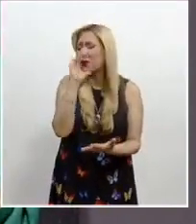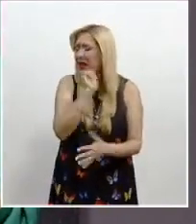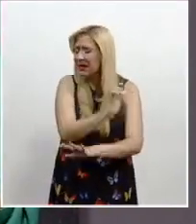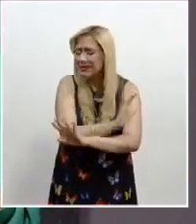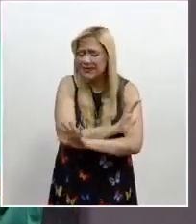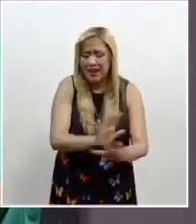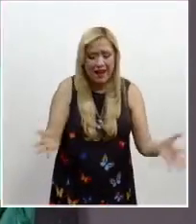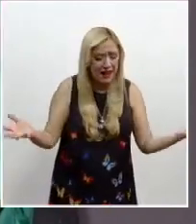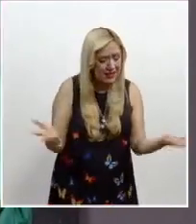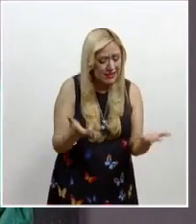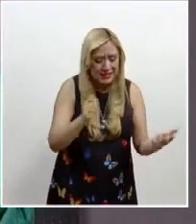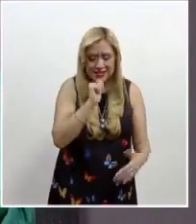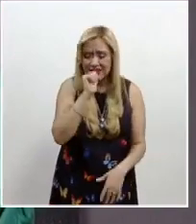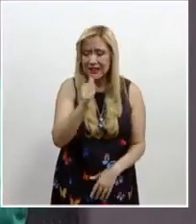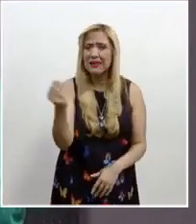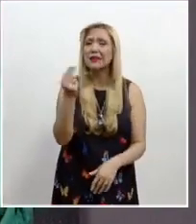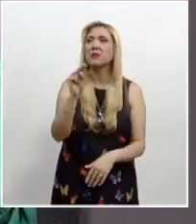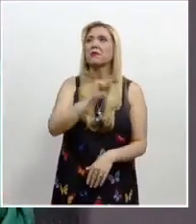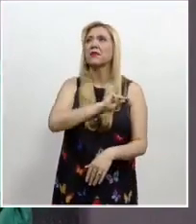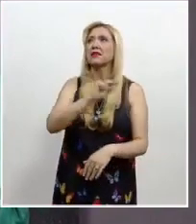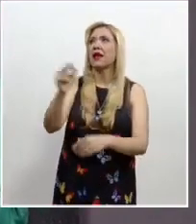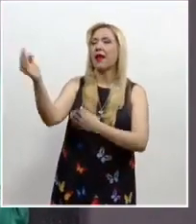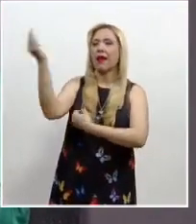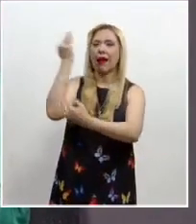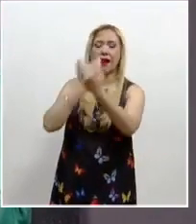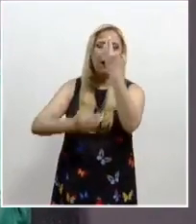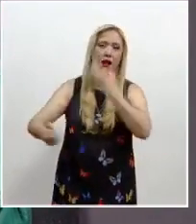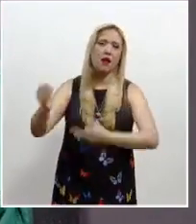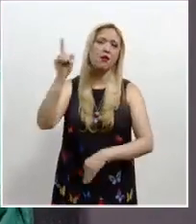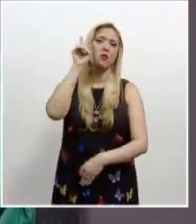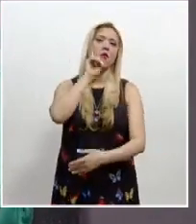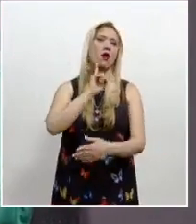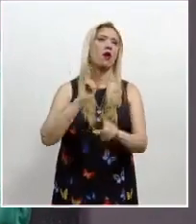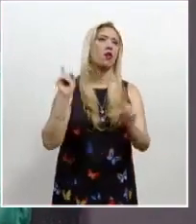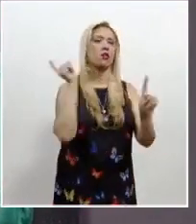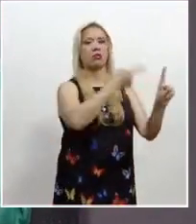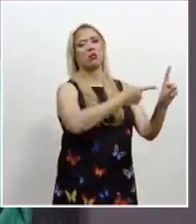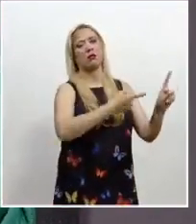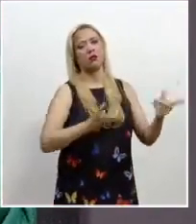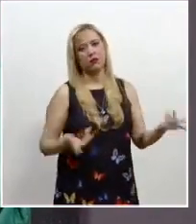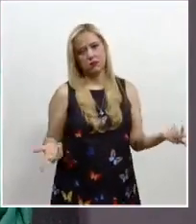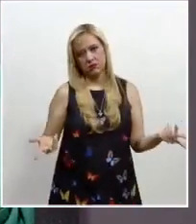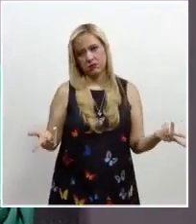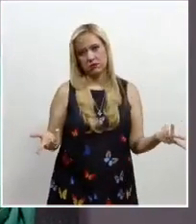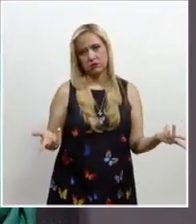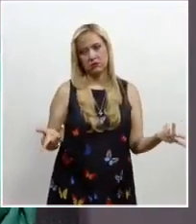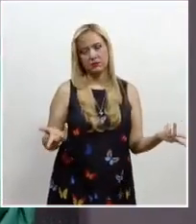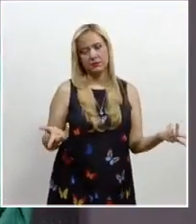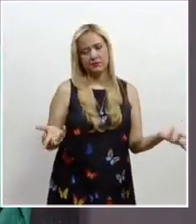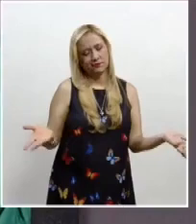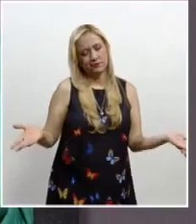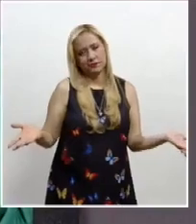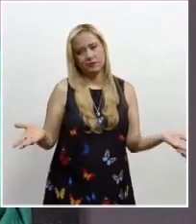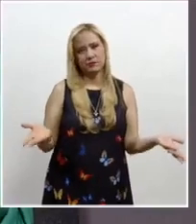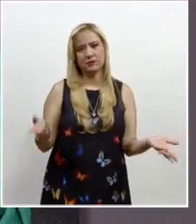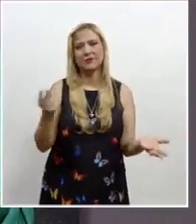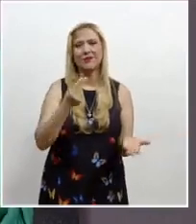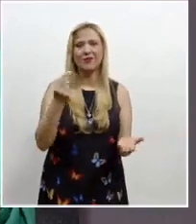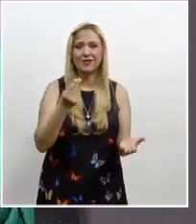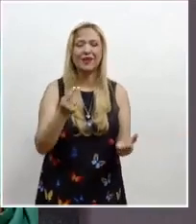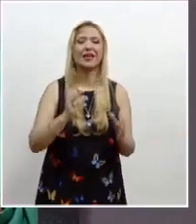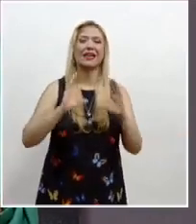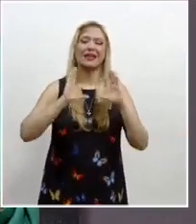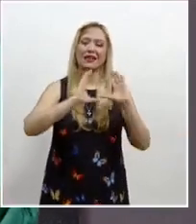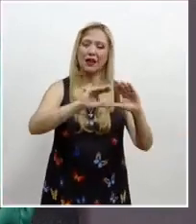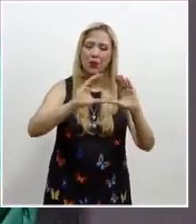especializadas y recaen en las mujeres. La injusta distribución del trabajo y lo que decían hace rato, la educación